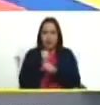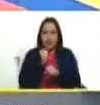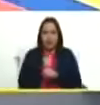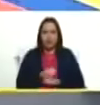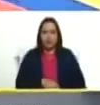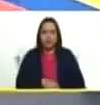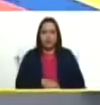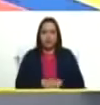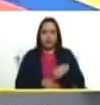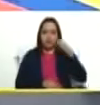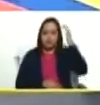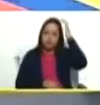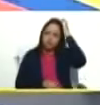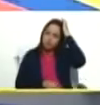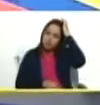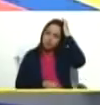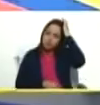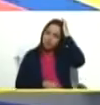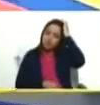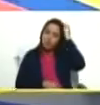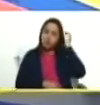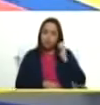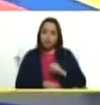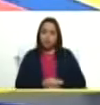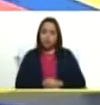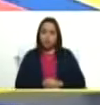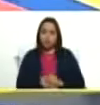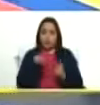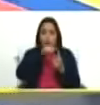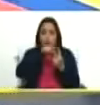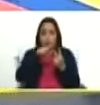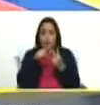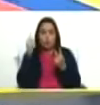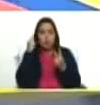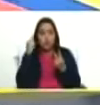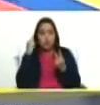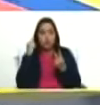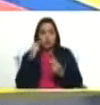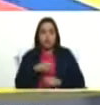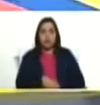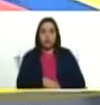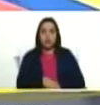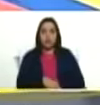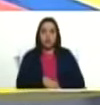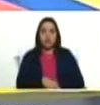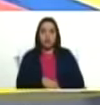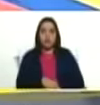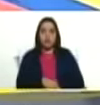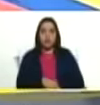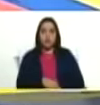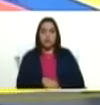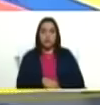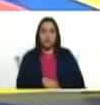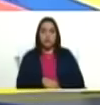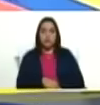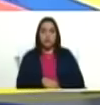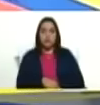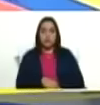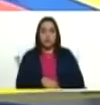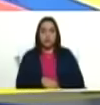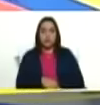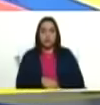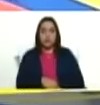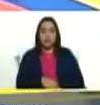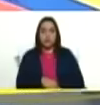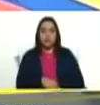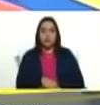Edimar. Bueno, Edimar y Andreina, se puede decir Andreina, ¿verdad? ¿Verdad? A partir de